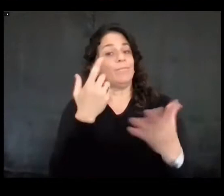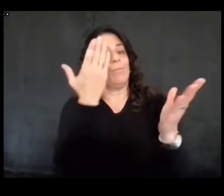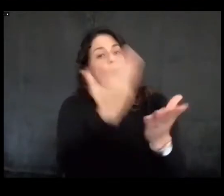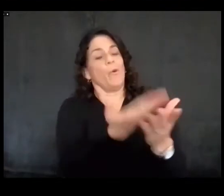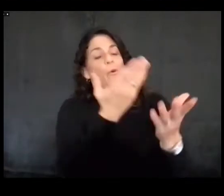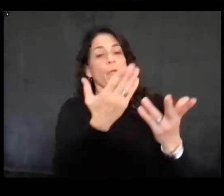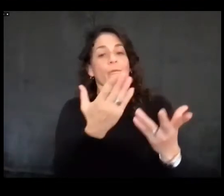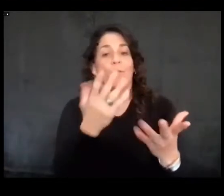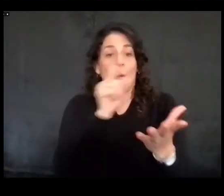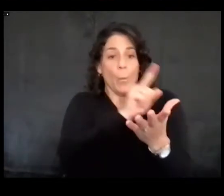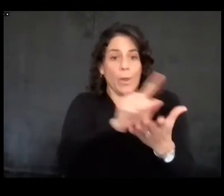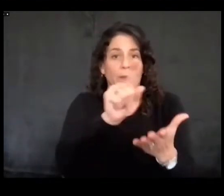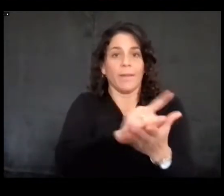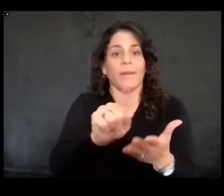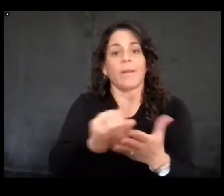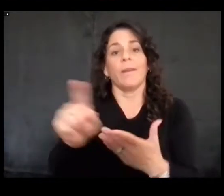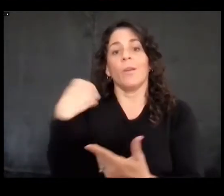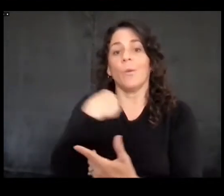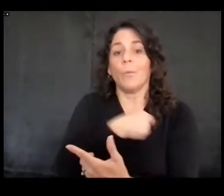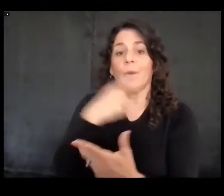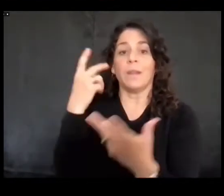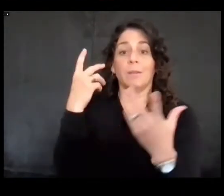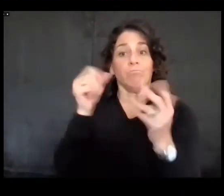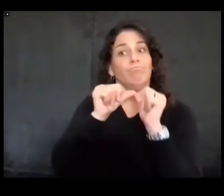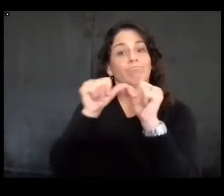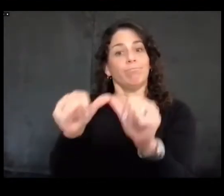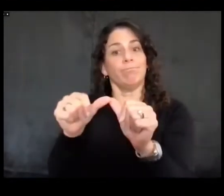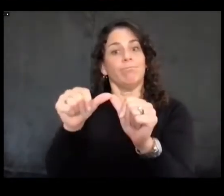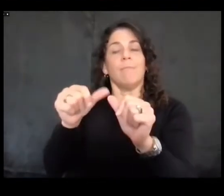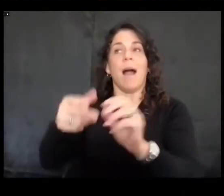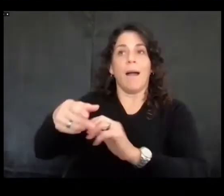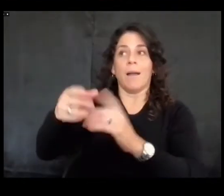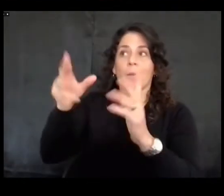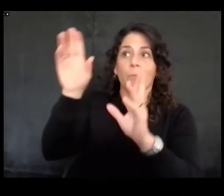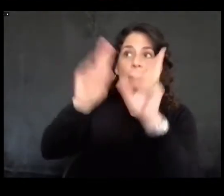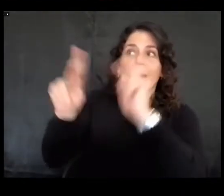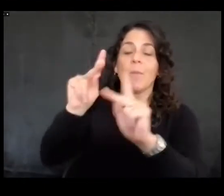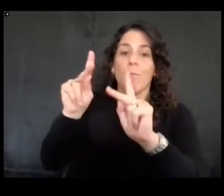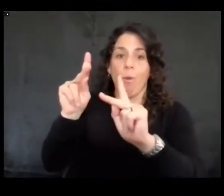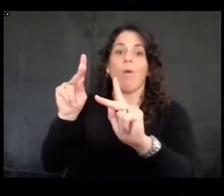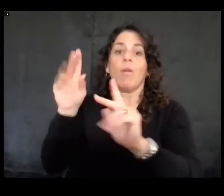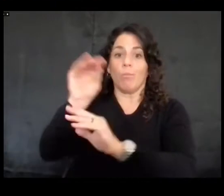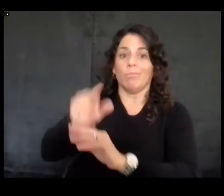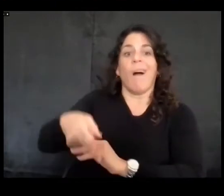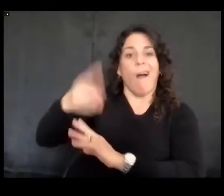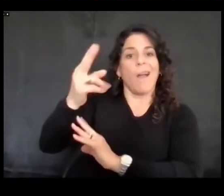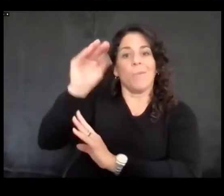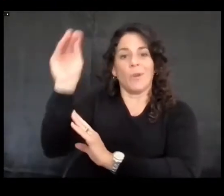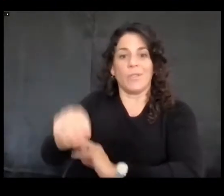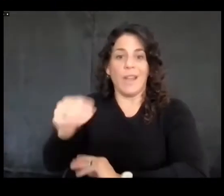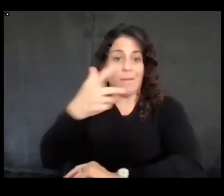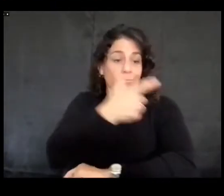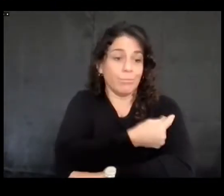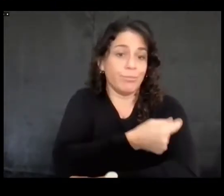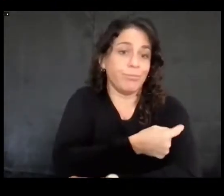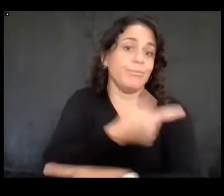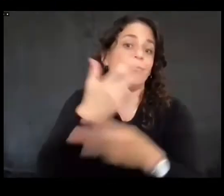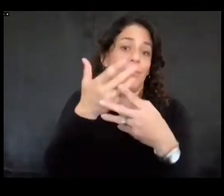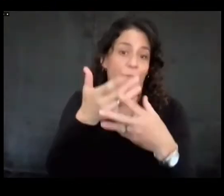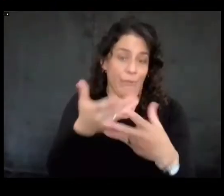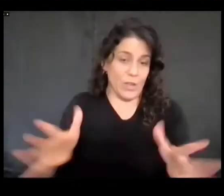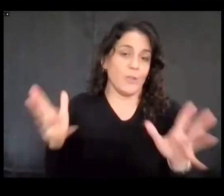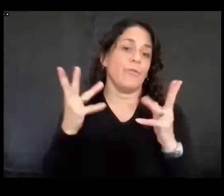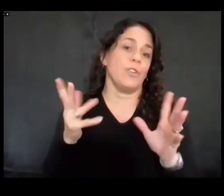semana a semana continuamos ver un alto porcentaje de vacunas vientos suministradas por